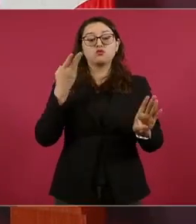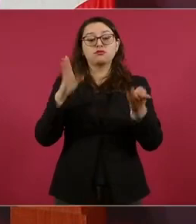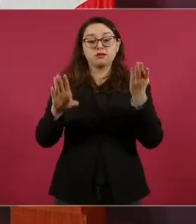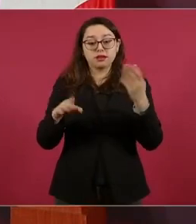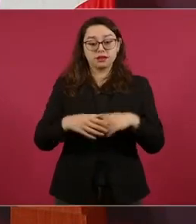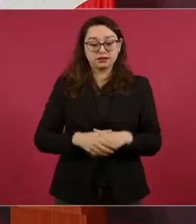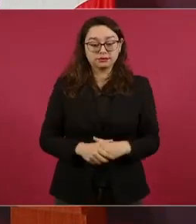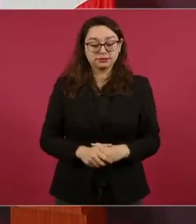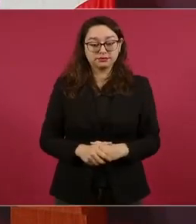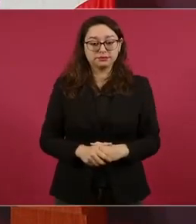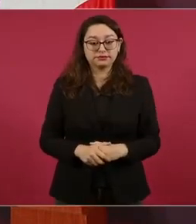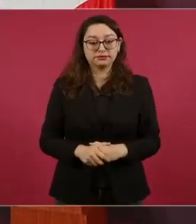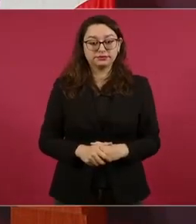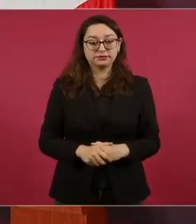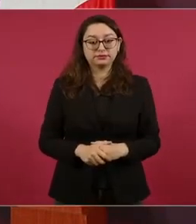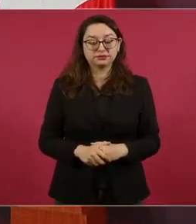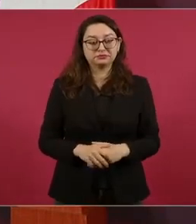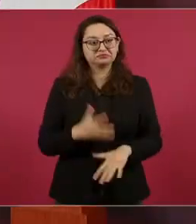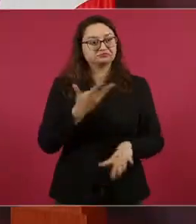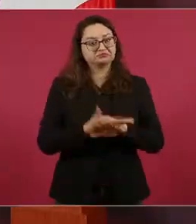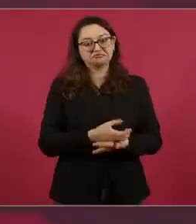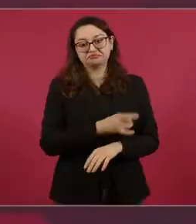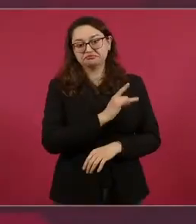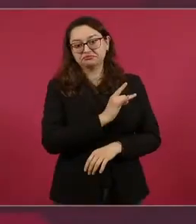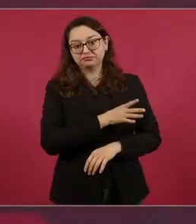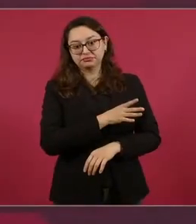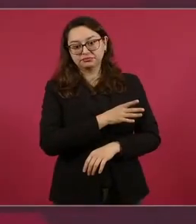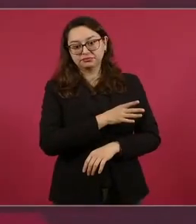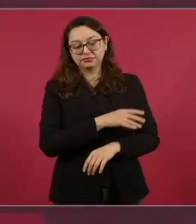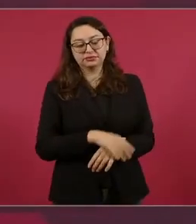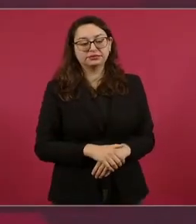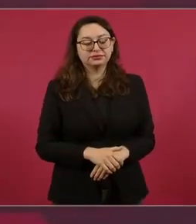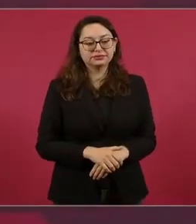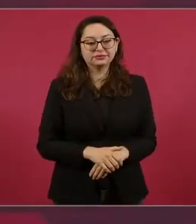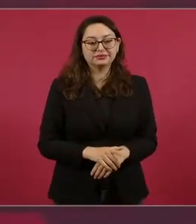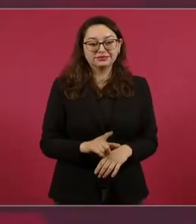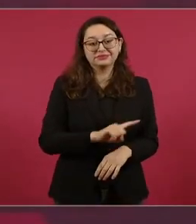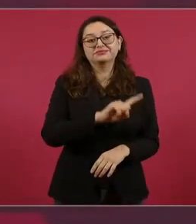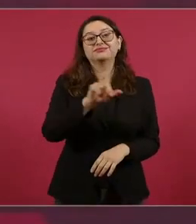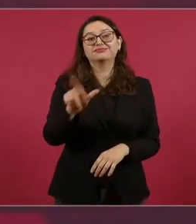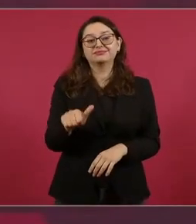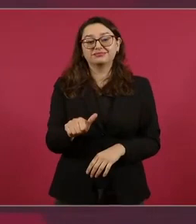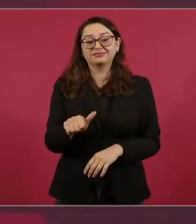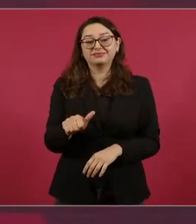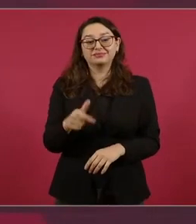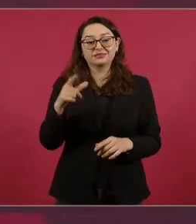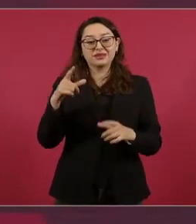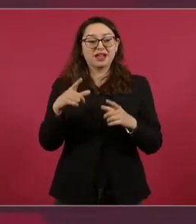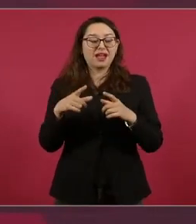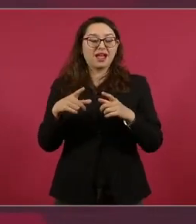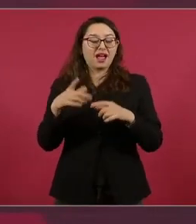mundial le ganamos a Estados Unidos sin embargo nos ganó